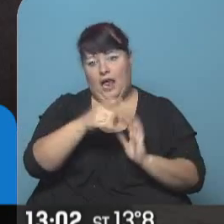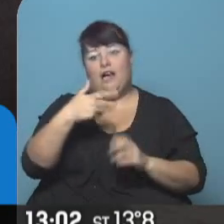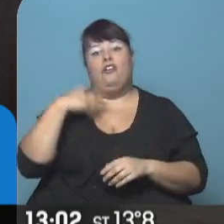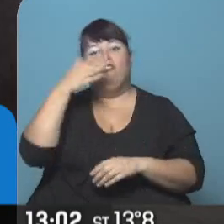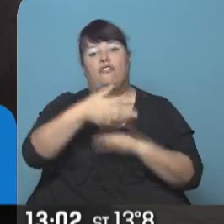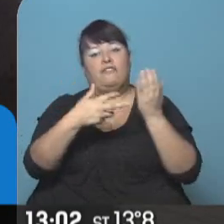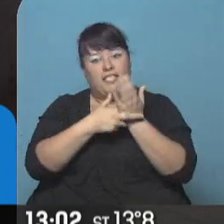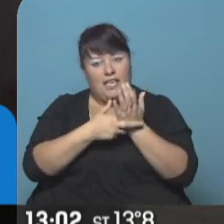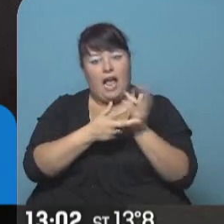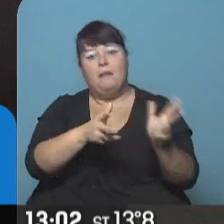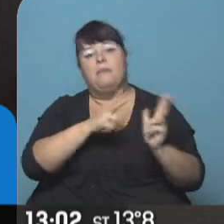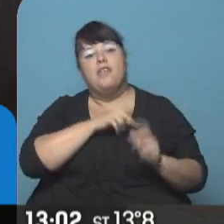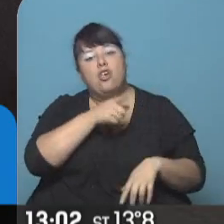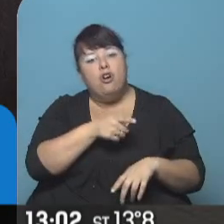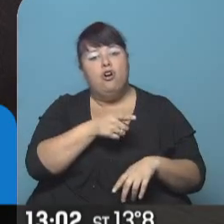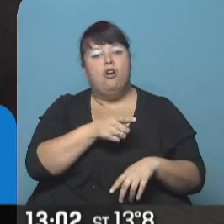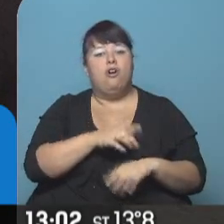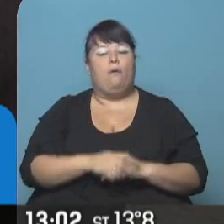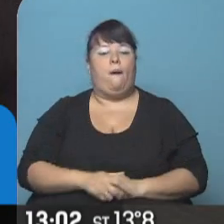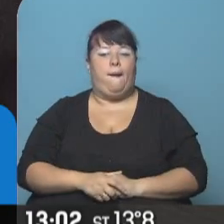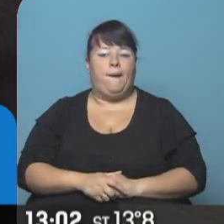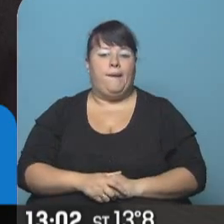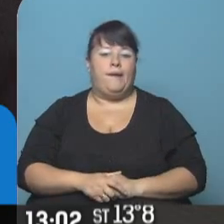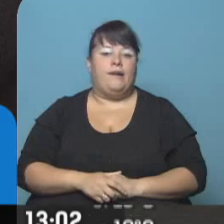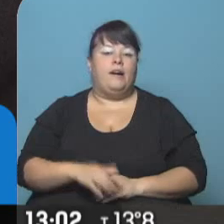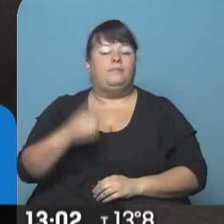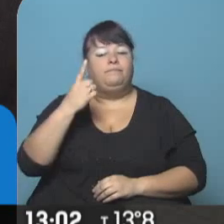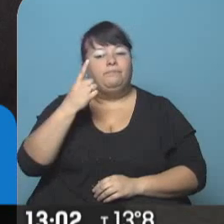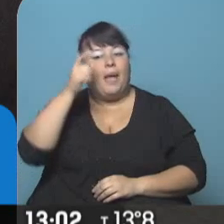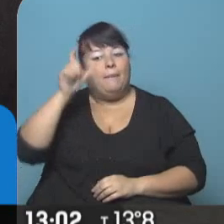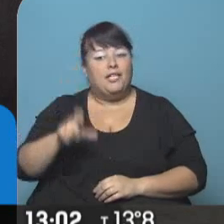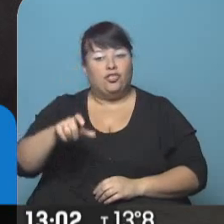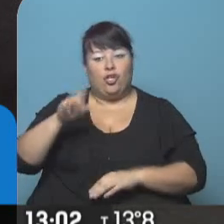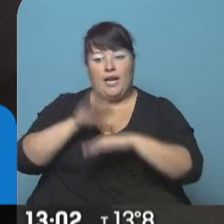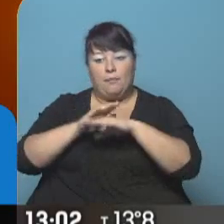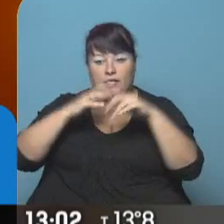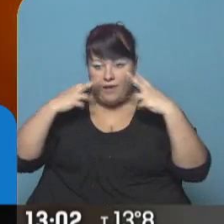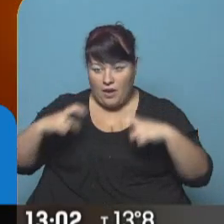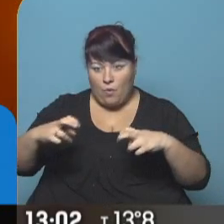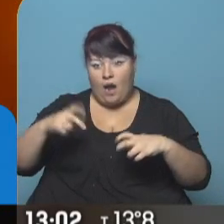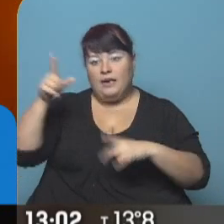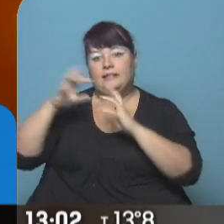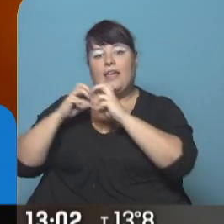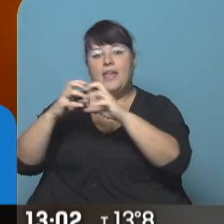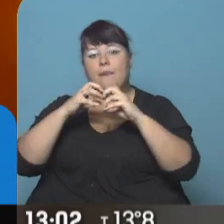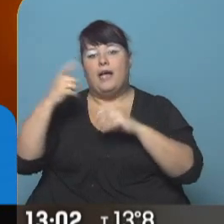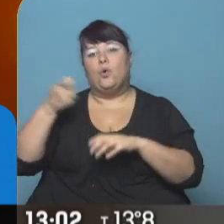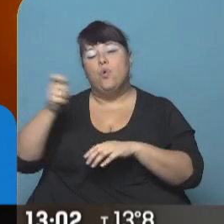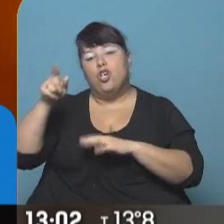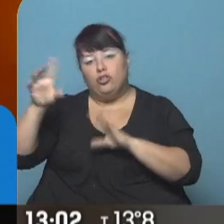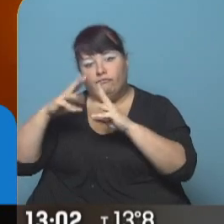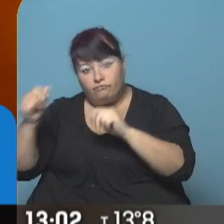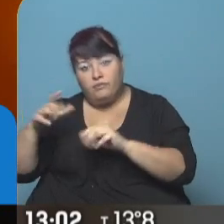acerca la fiscalía me transmitieron que una de las principales personas que está a cargo de la investigación está en un debate oral en un juicio oral